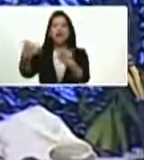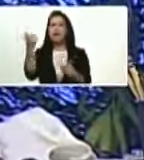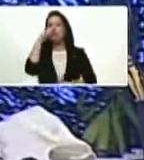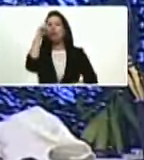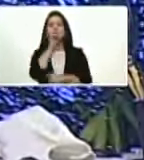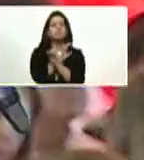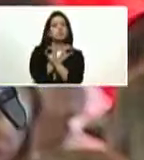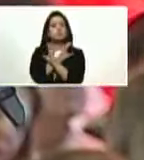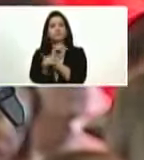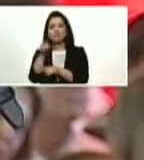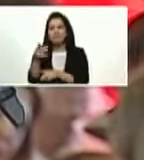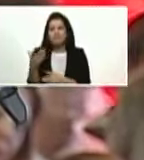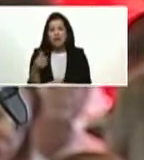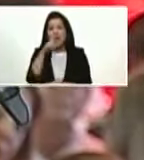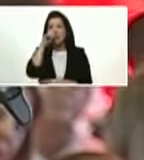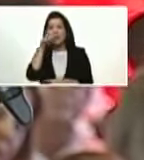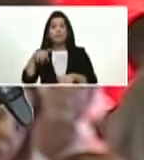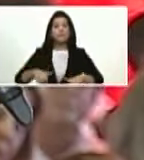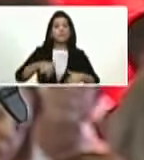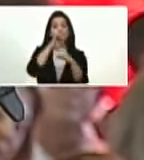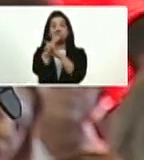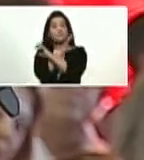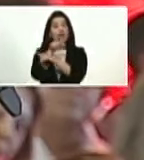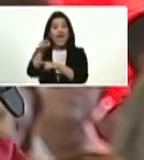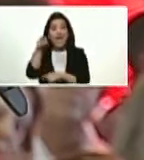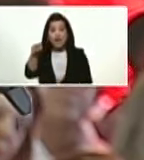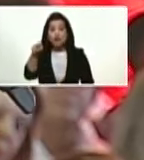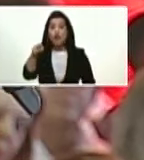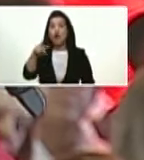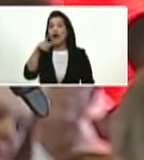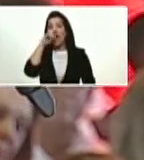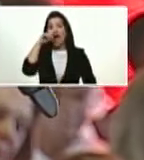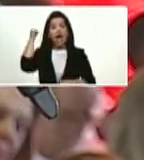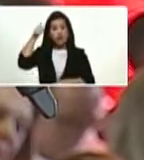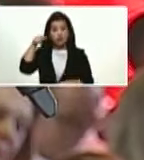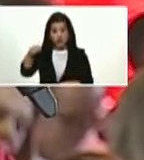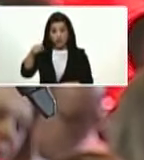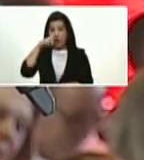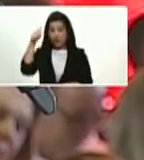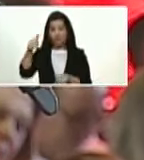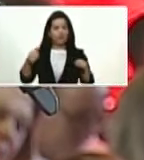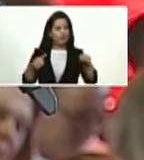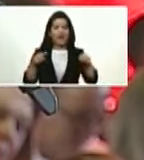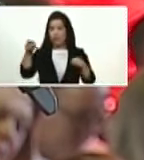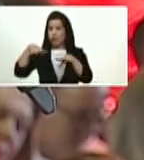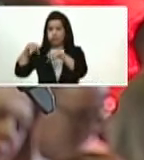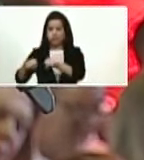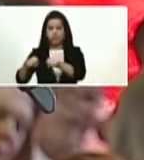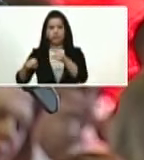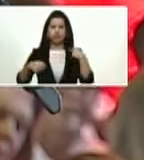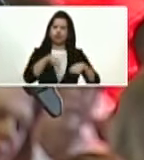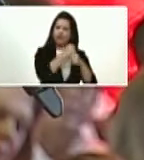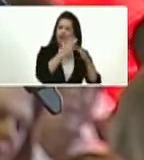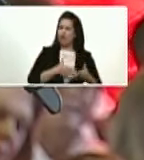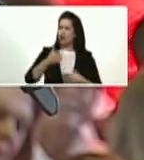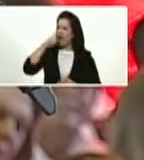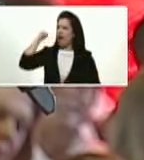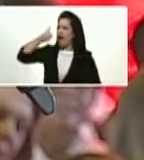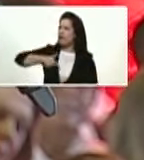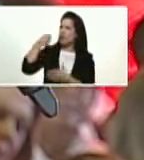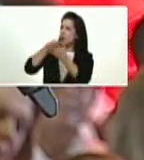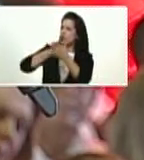quiere recuperar lo que los trabajadores con tanto esfuerzo hemos logrado, que esos